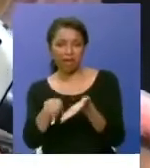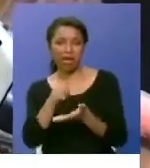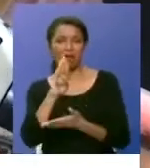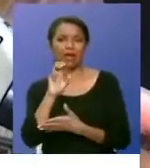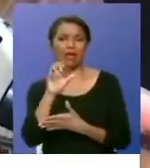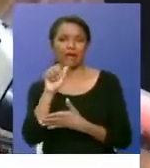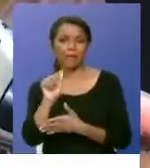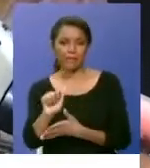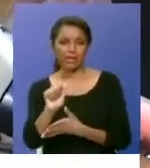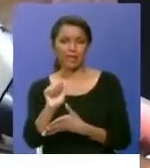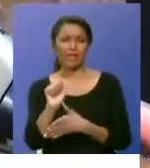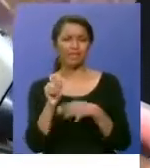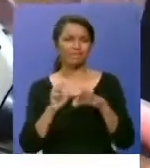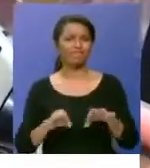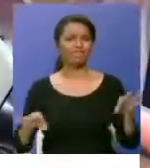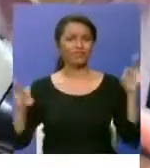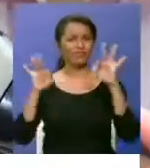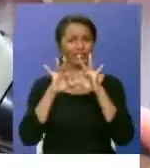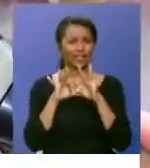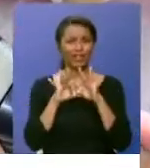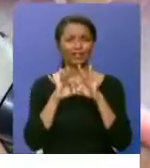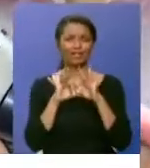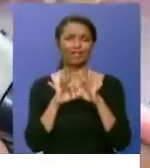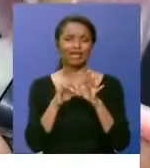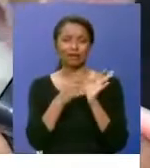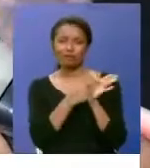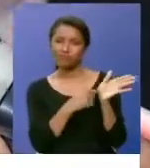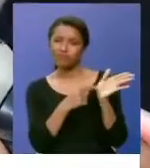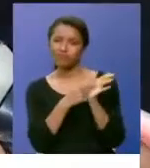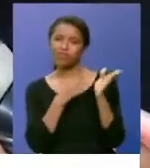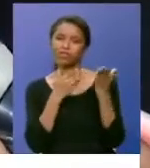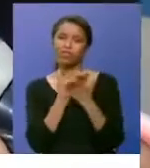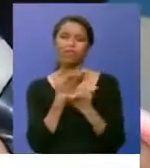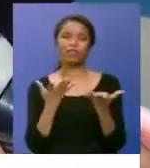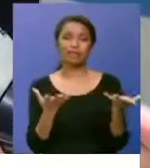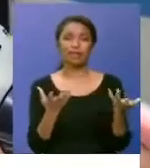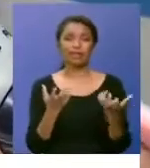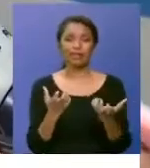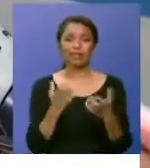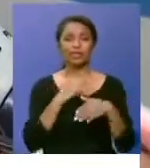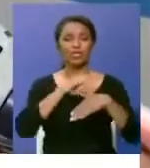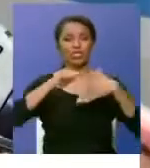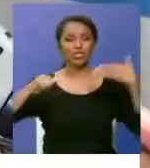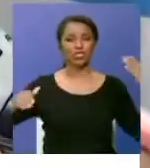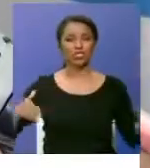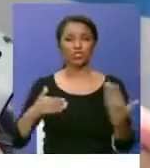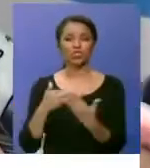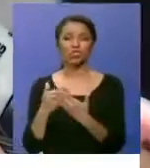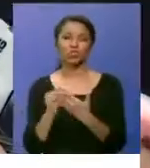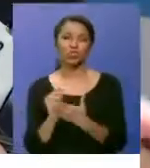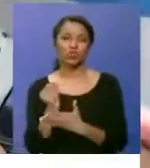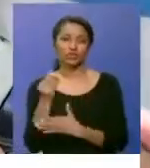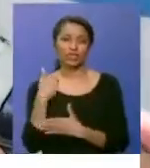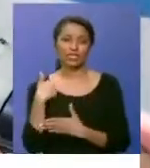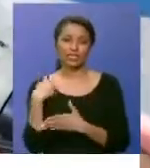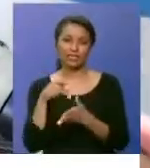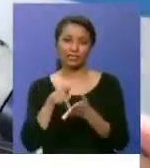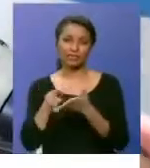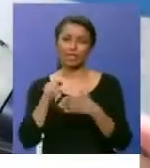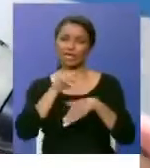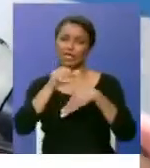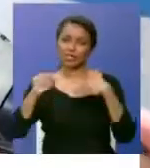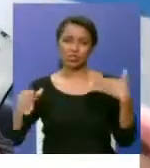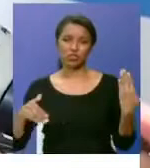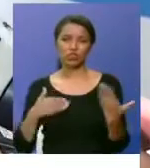beca. Yo creo que este es un programa interesante, importante, innovador, que nosotros lo queremos llevar hasta que el Pase U sea pagado en esta